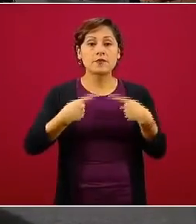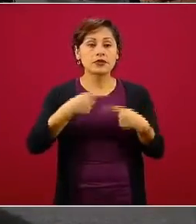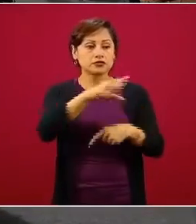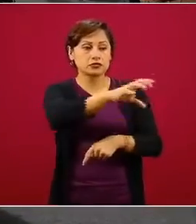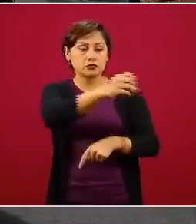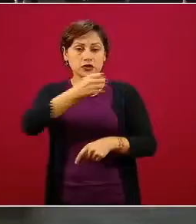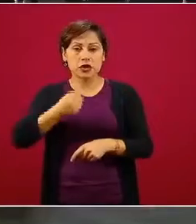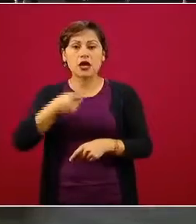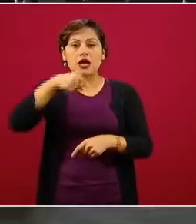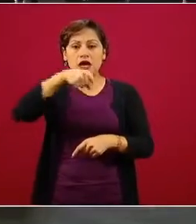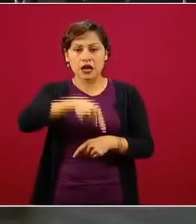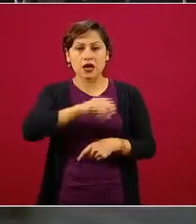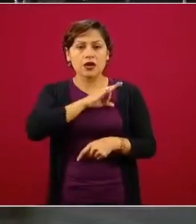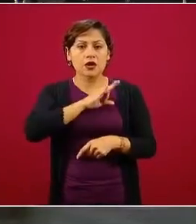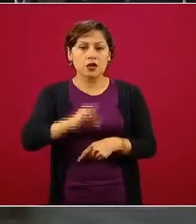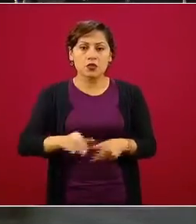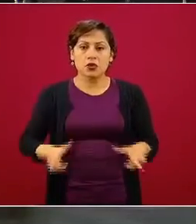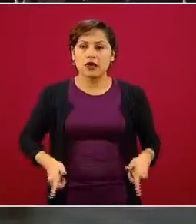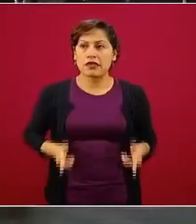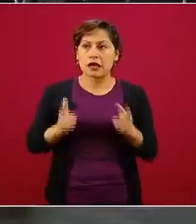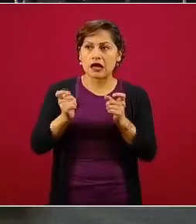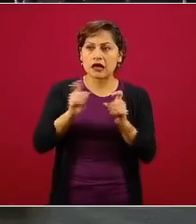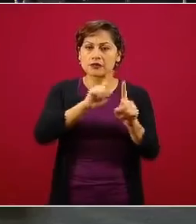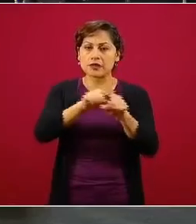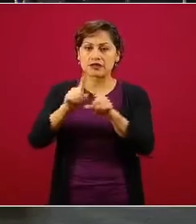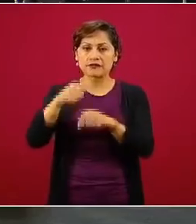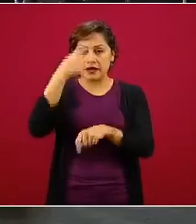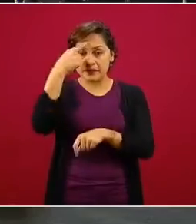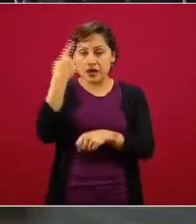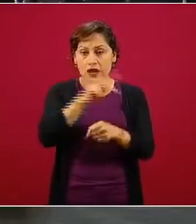con armas. A mí me parece que eso es